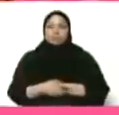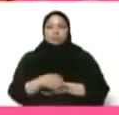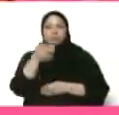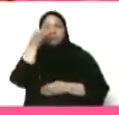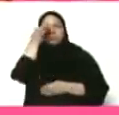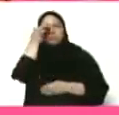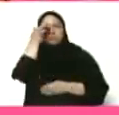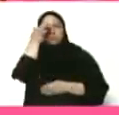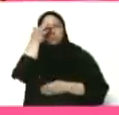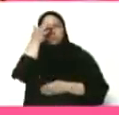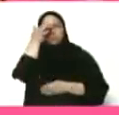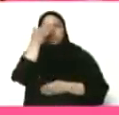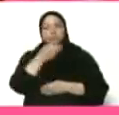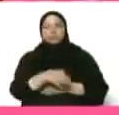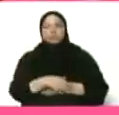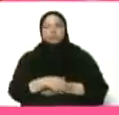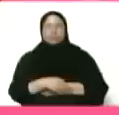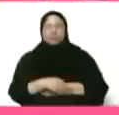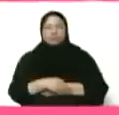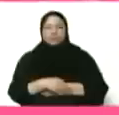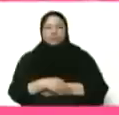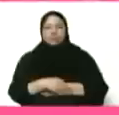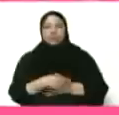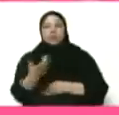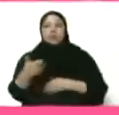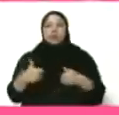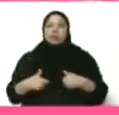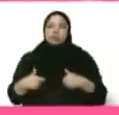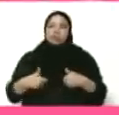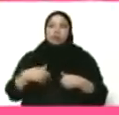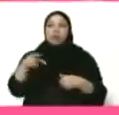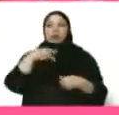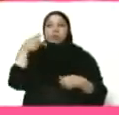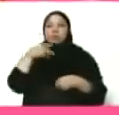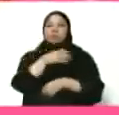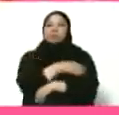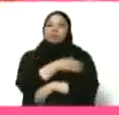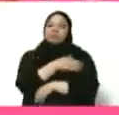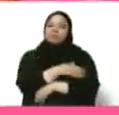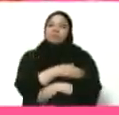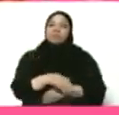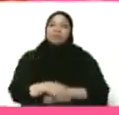Era la forma de estos partidos de izquierda